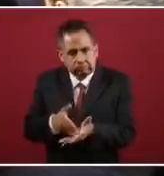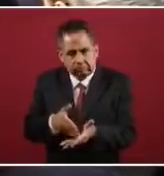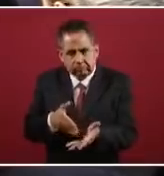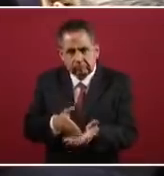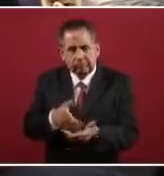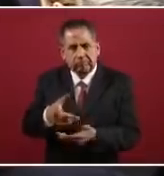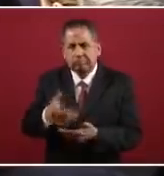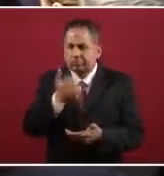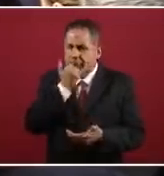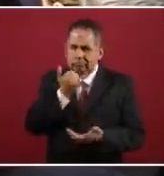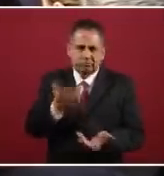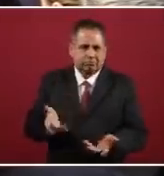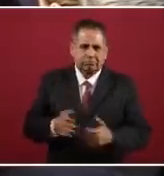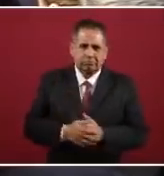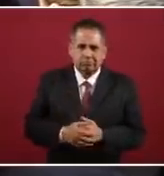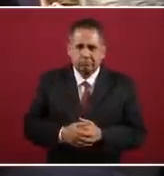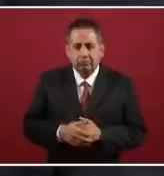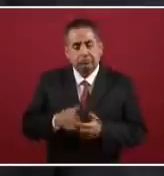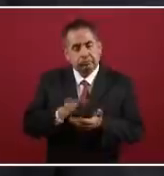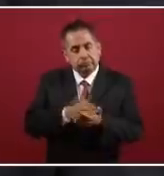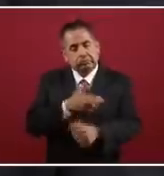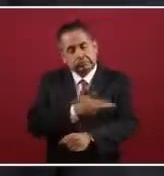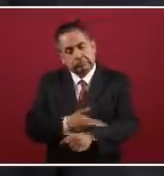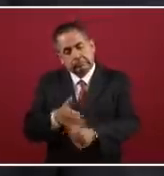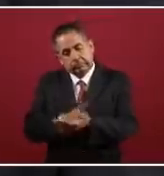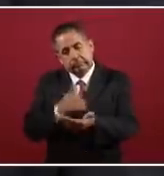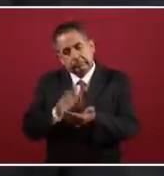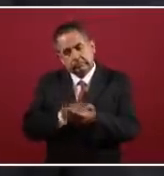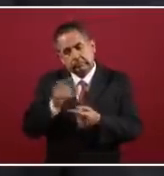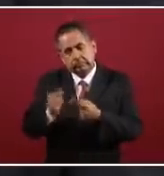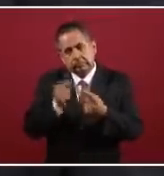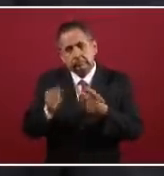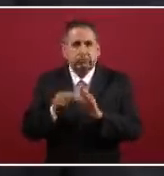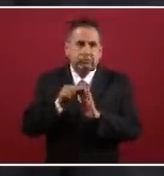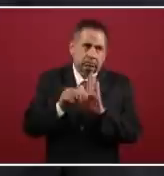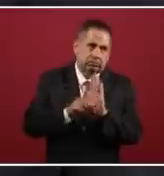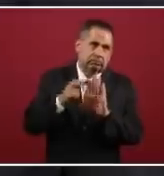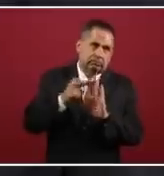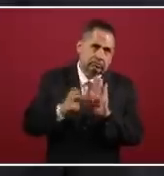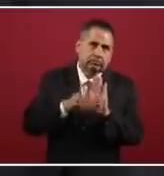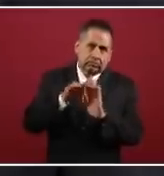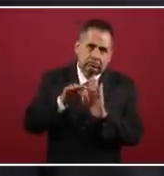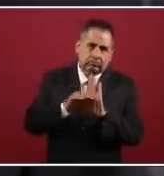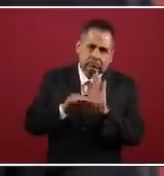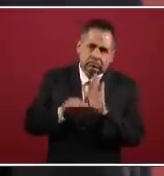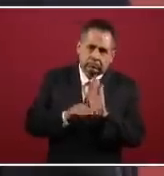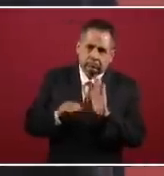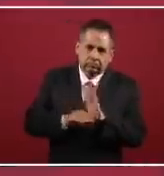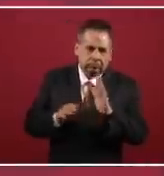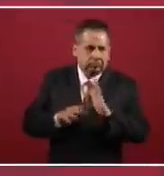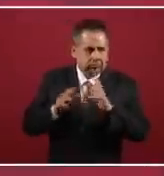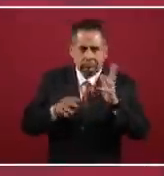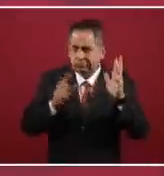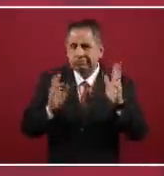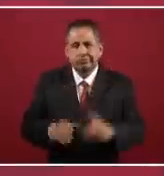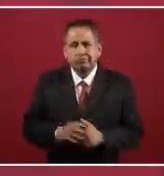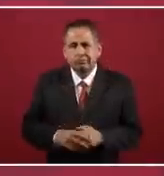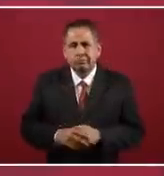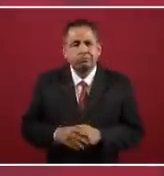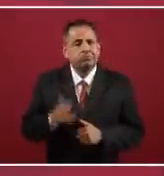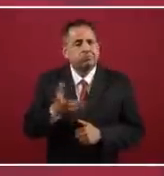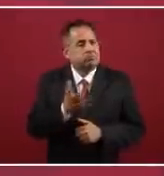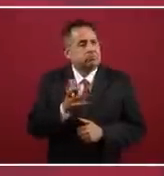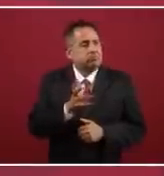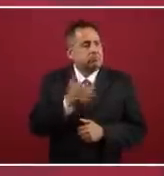deteniendo, porque es una telaraña de normatividad que se estableció para que no se hiciera